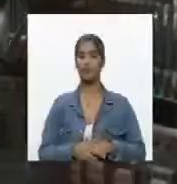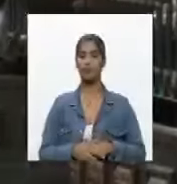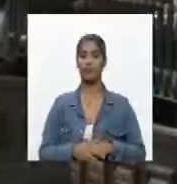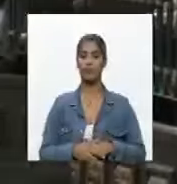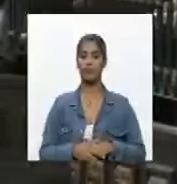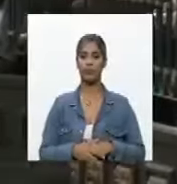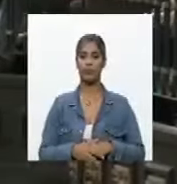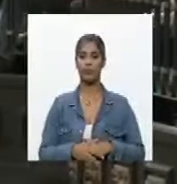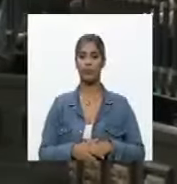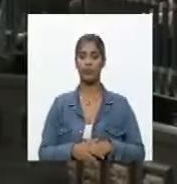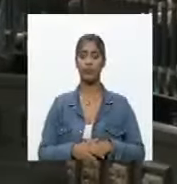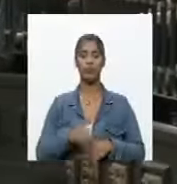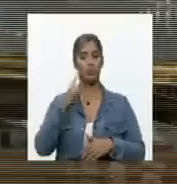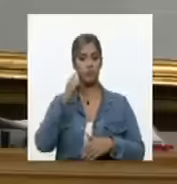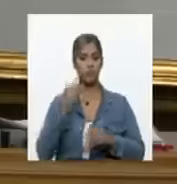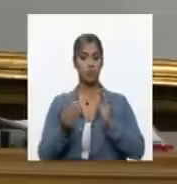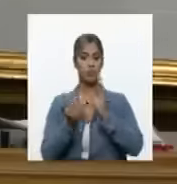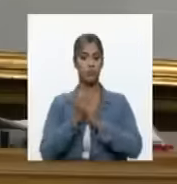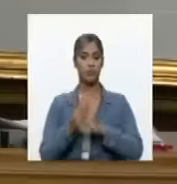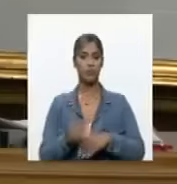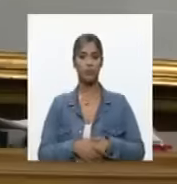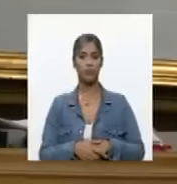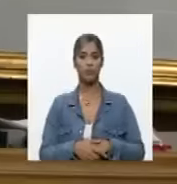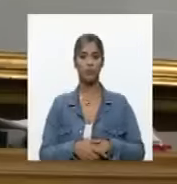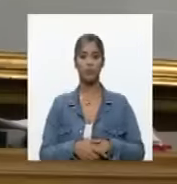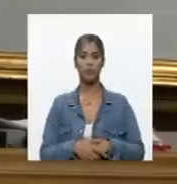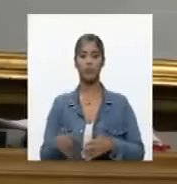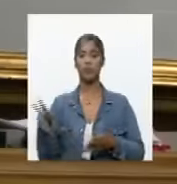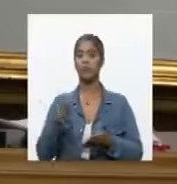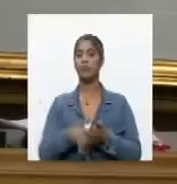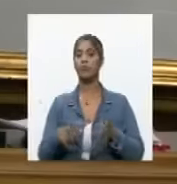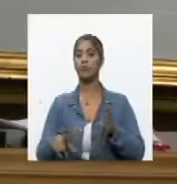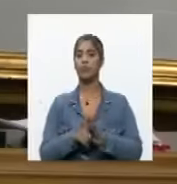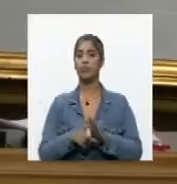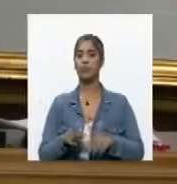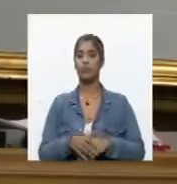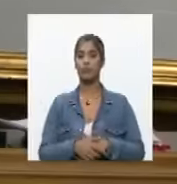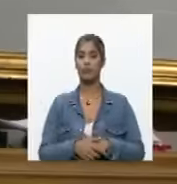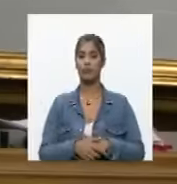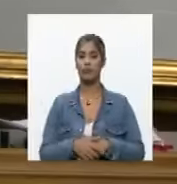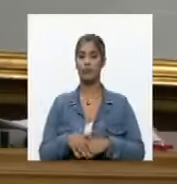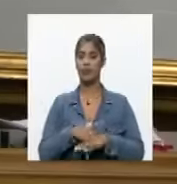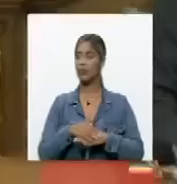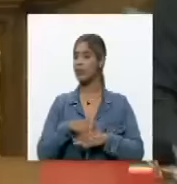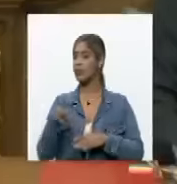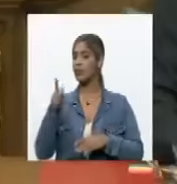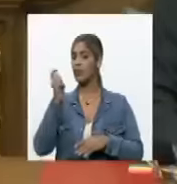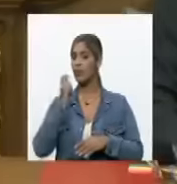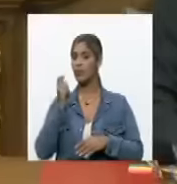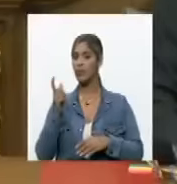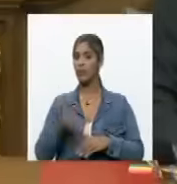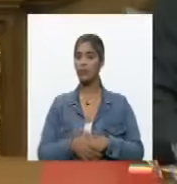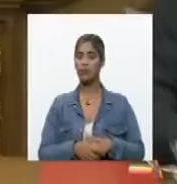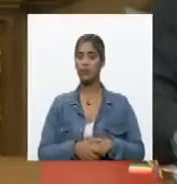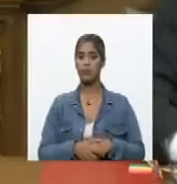presidente. En consideración, queda aprobada la ley. Siguiente. Perdón. Diputado Ricardo